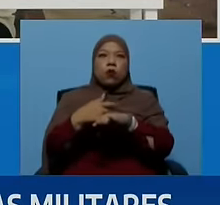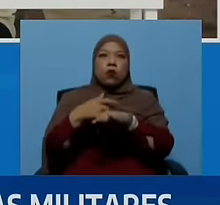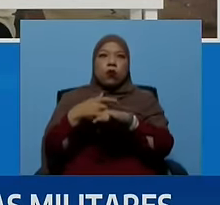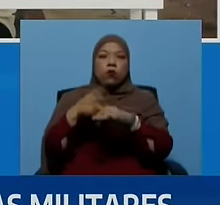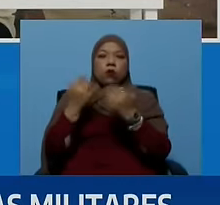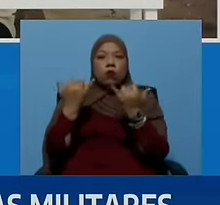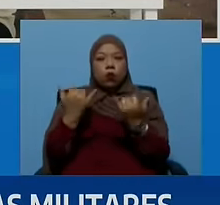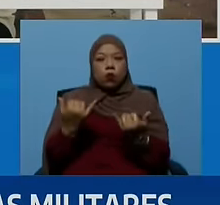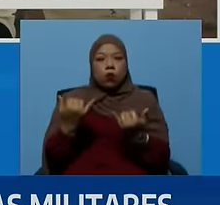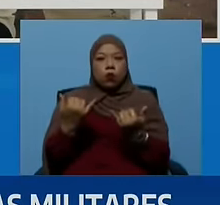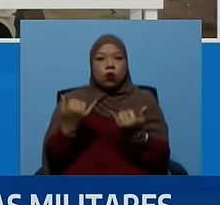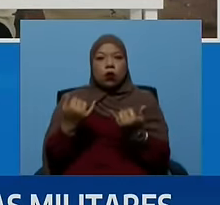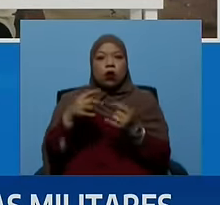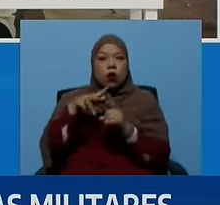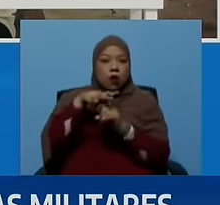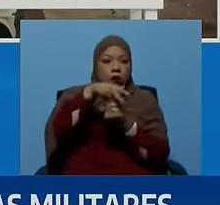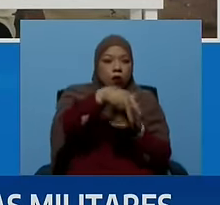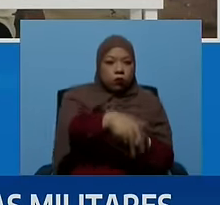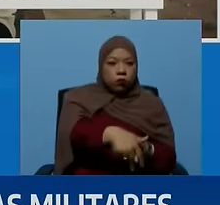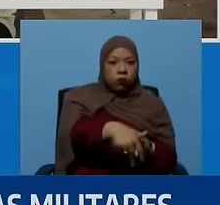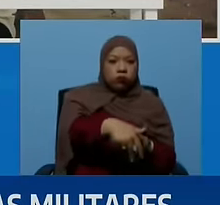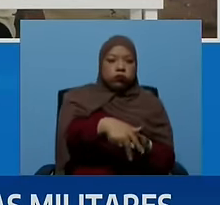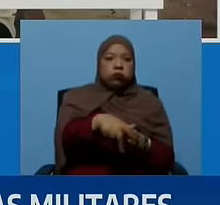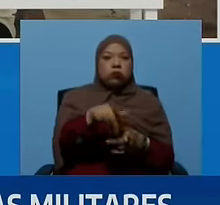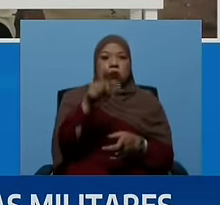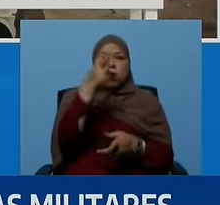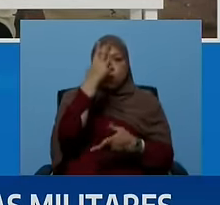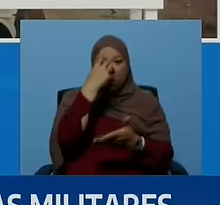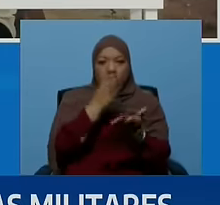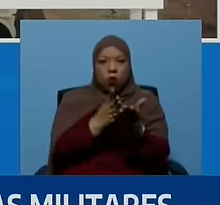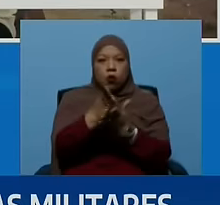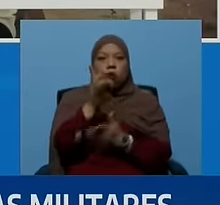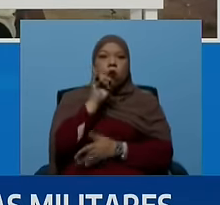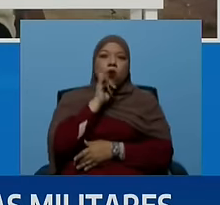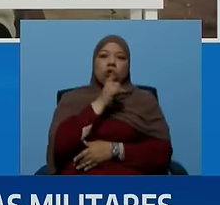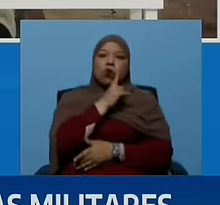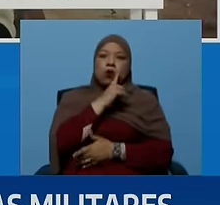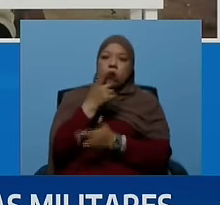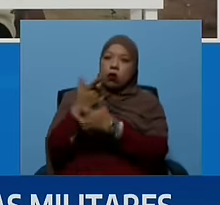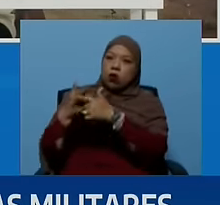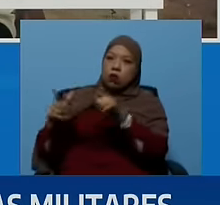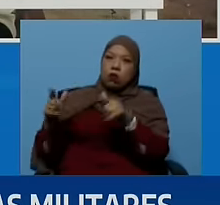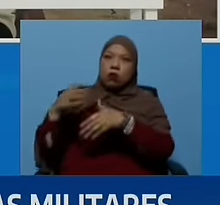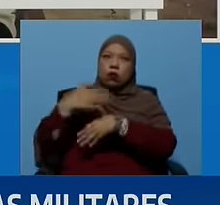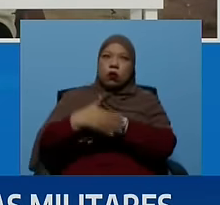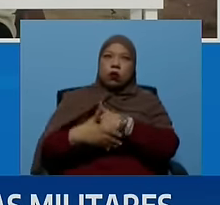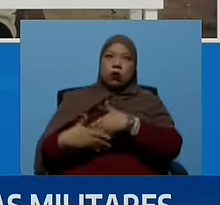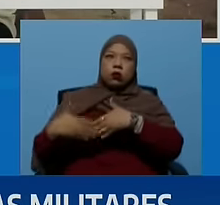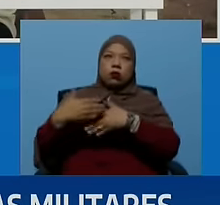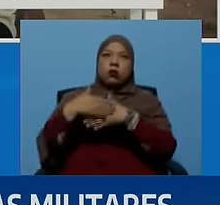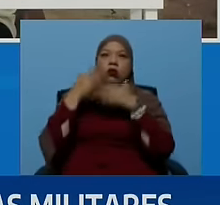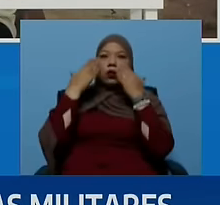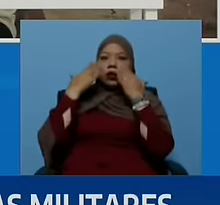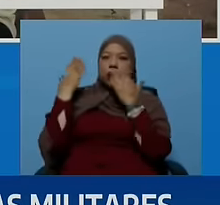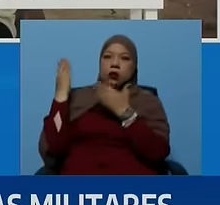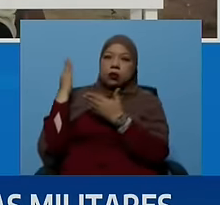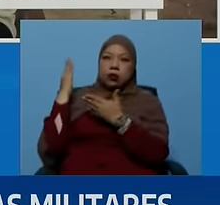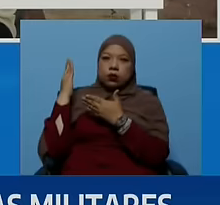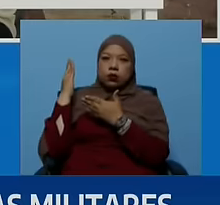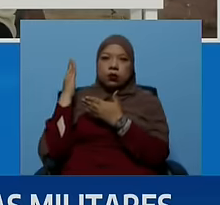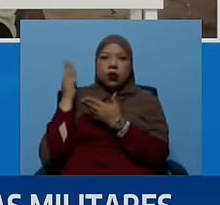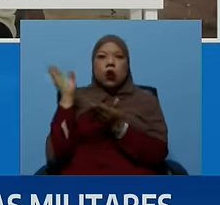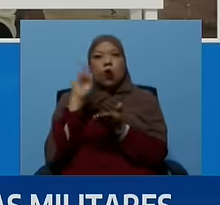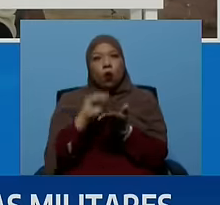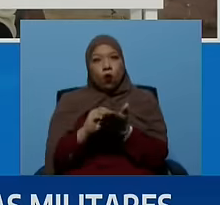aagar de miseria la América en nombre de la libertad ahí está el mural Mira rehecho